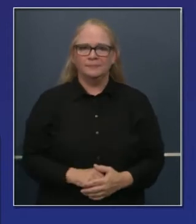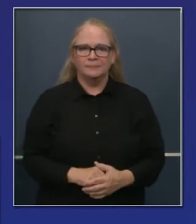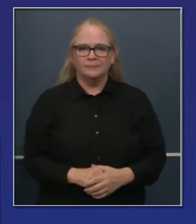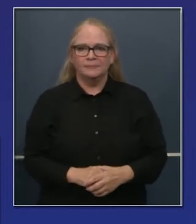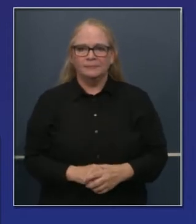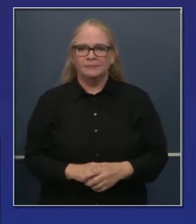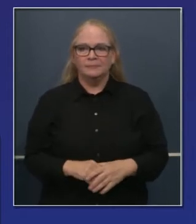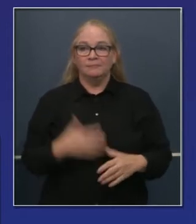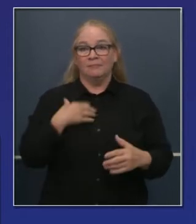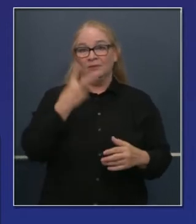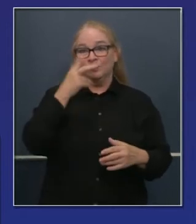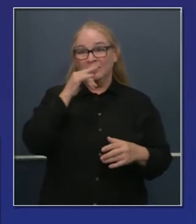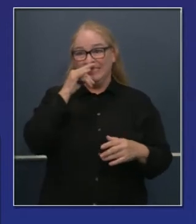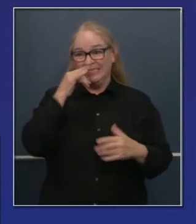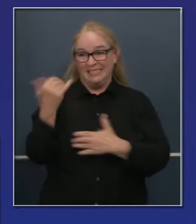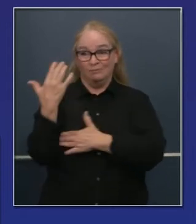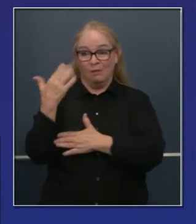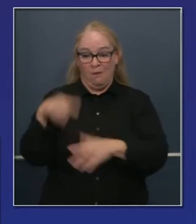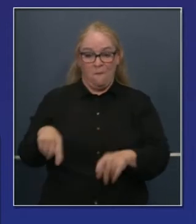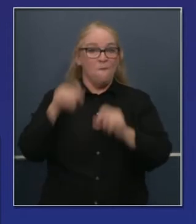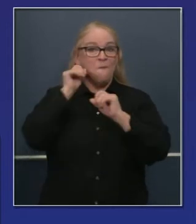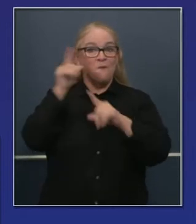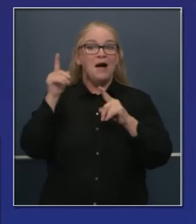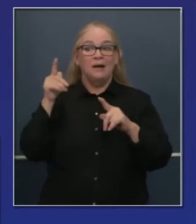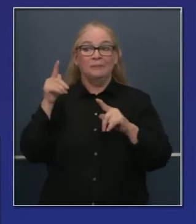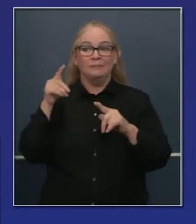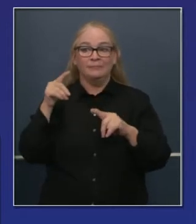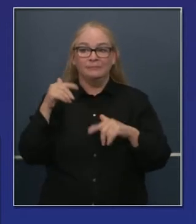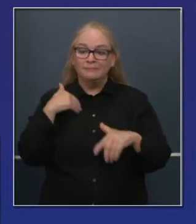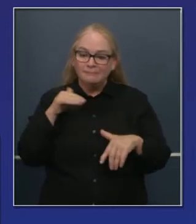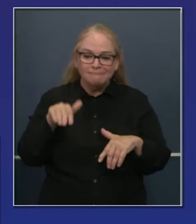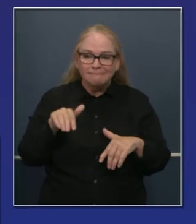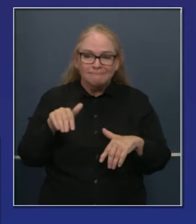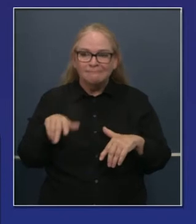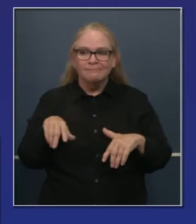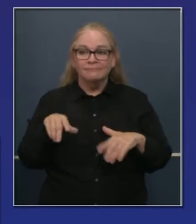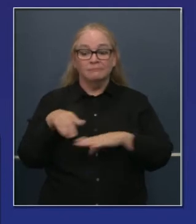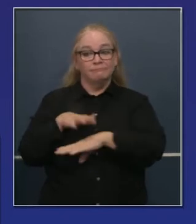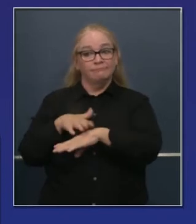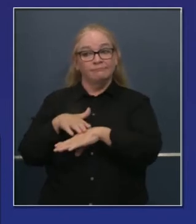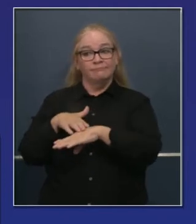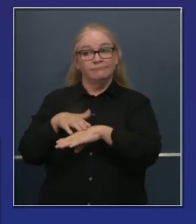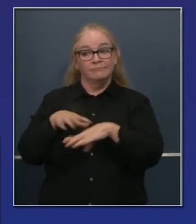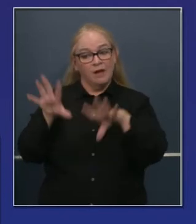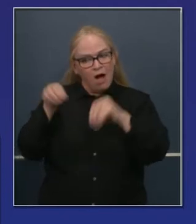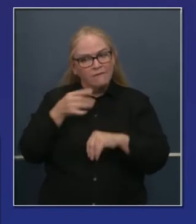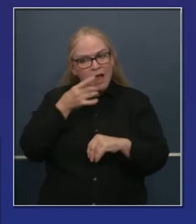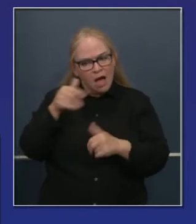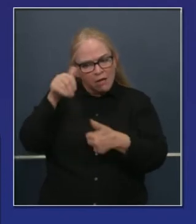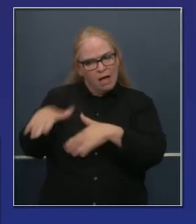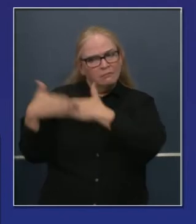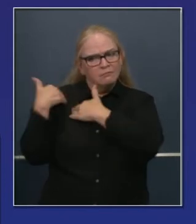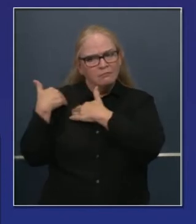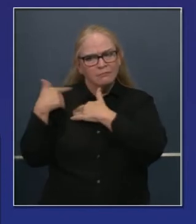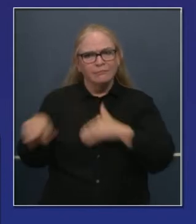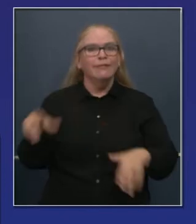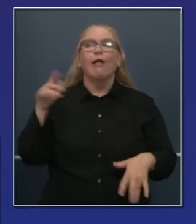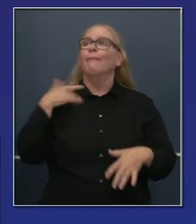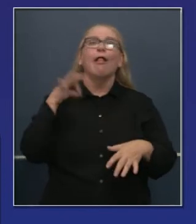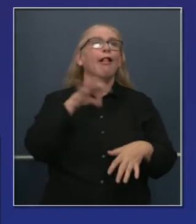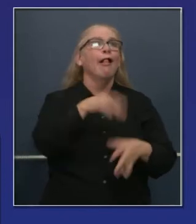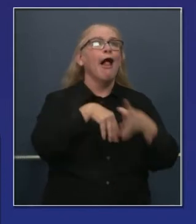ayudar tremendamente a mis dos hijos al despertar esta mañana les recordé cuando salgan de su cuarto